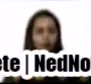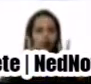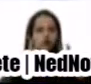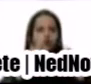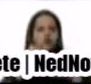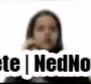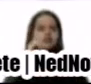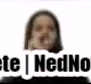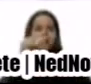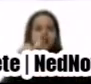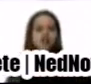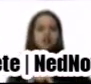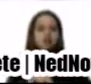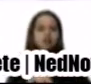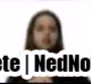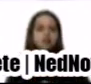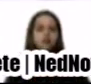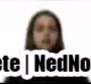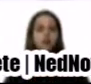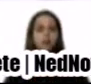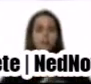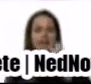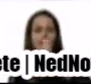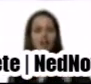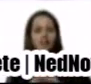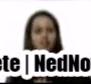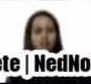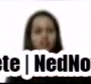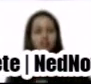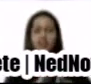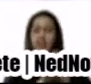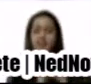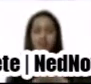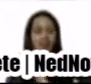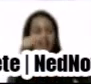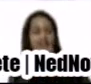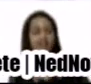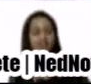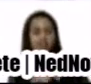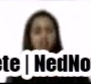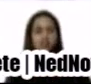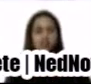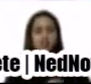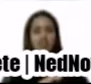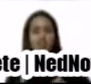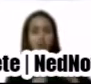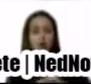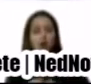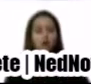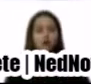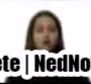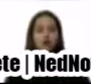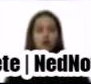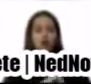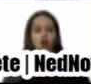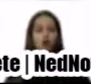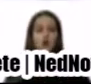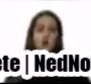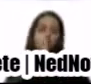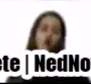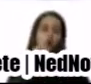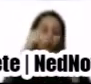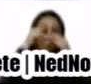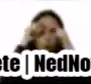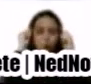democrática. Sumamos nuestras voces a este llamado, como lo es esta resolución aprobada hoy por el Consejo Permanente, repudiando una vez más